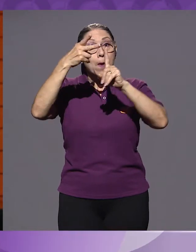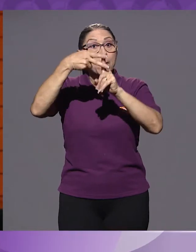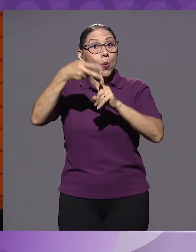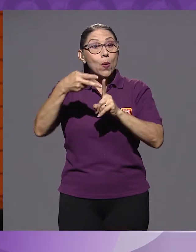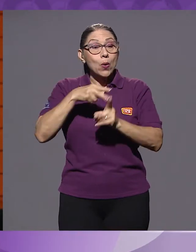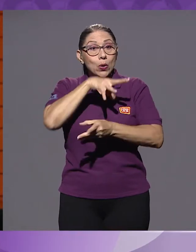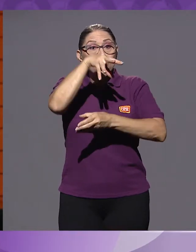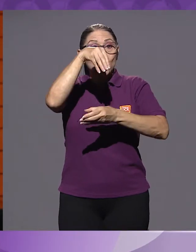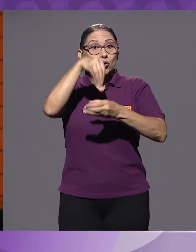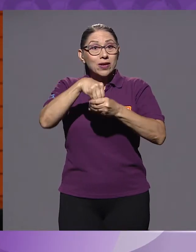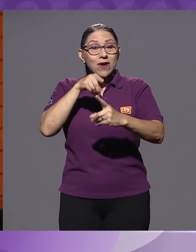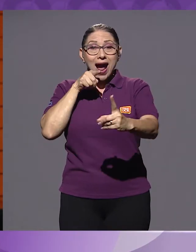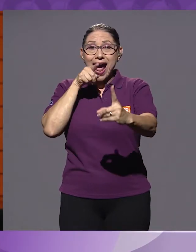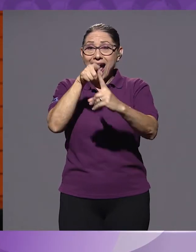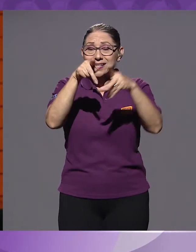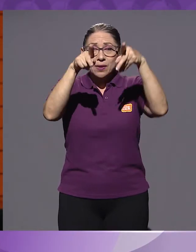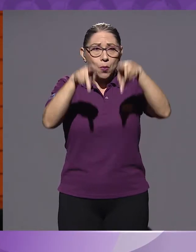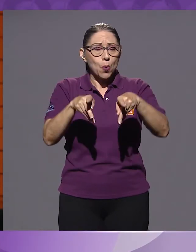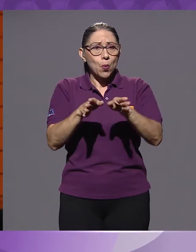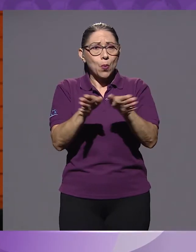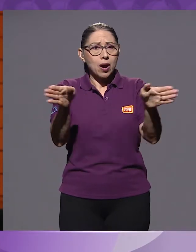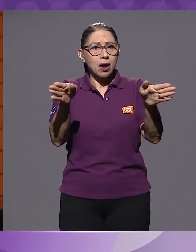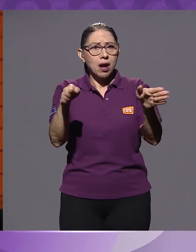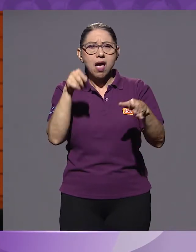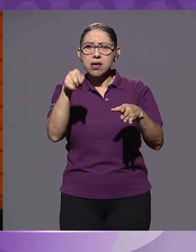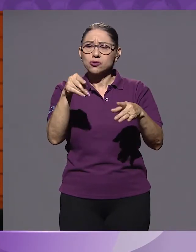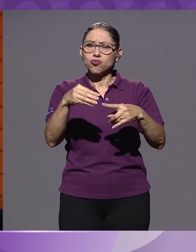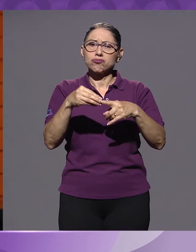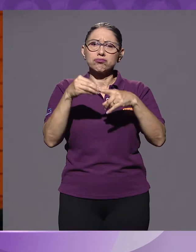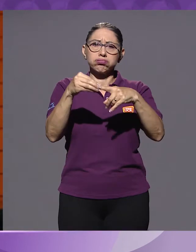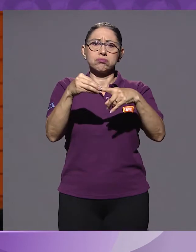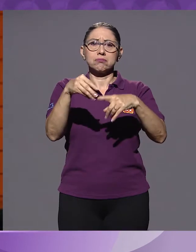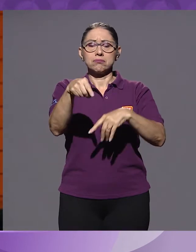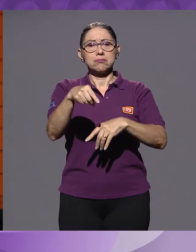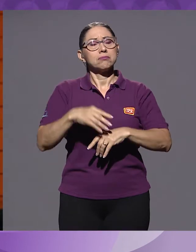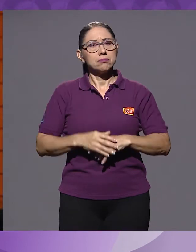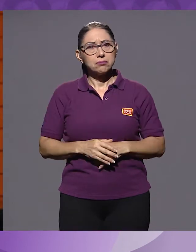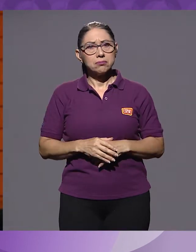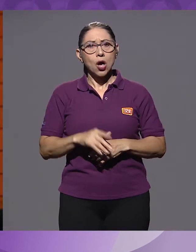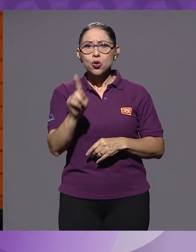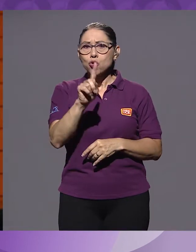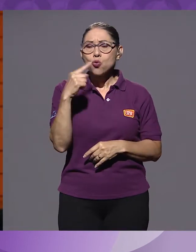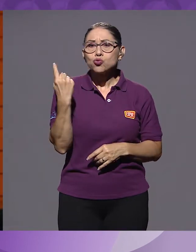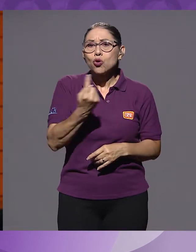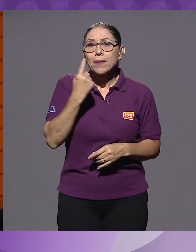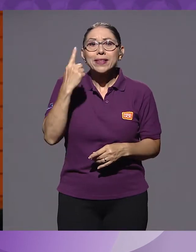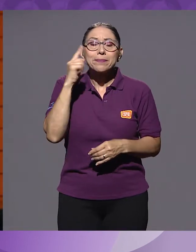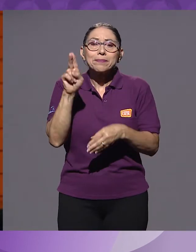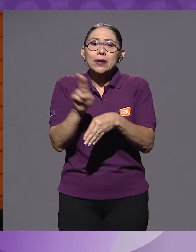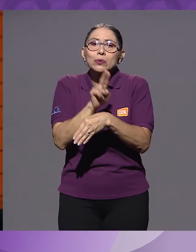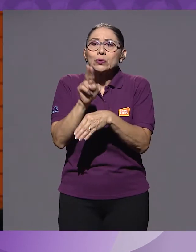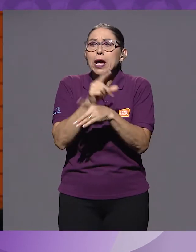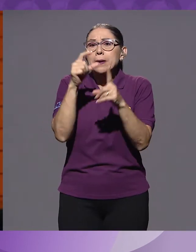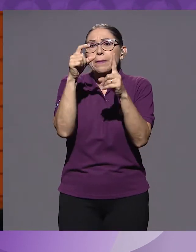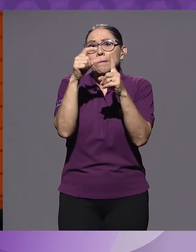población en general es fundamental, no solo por el usar las